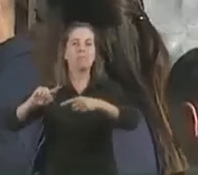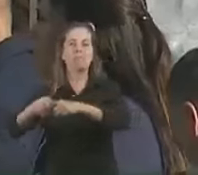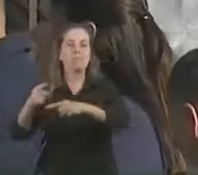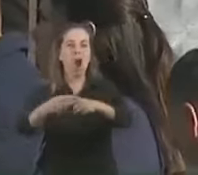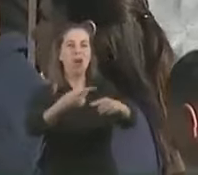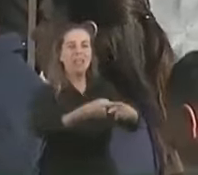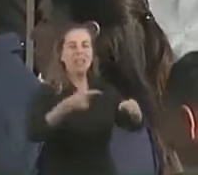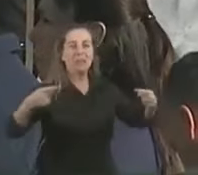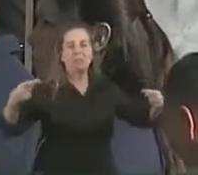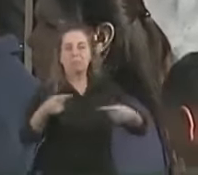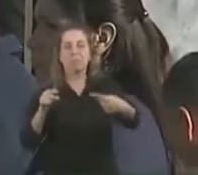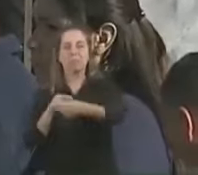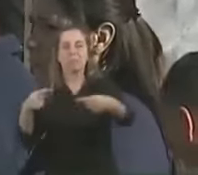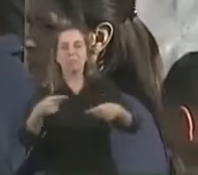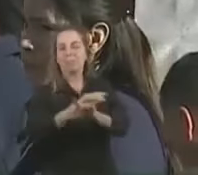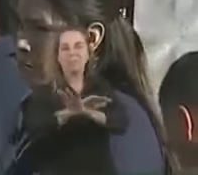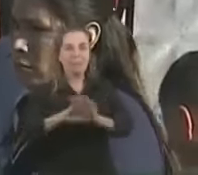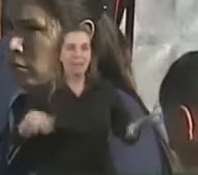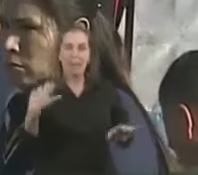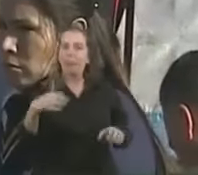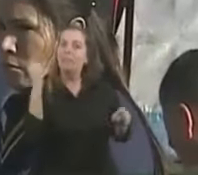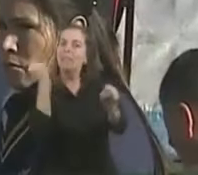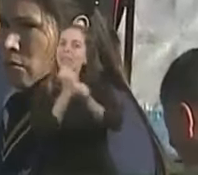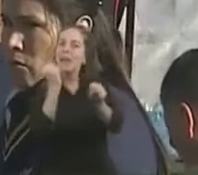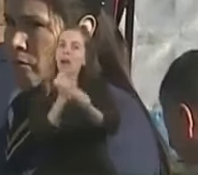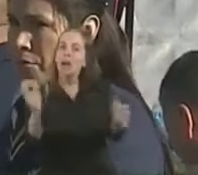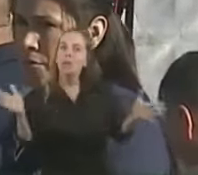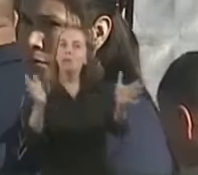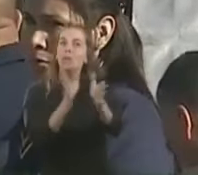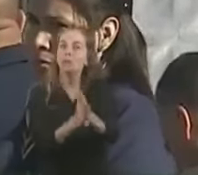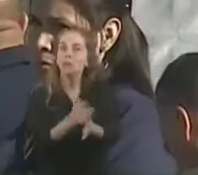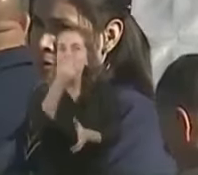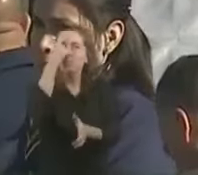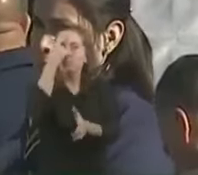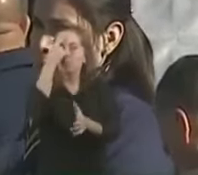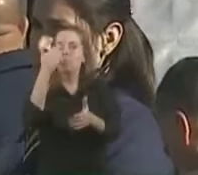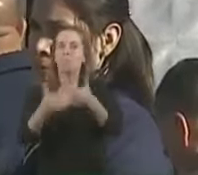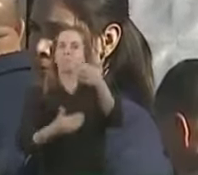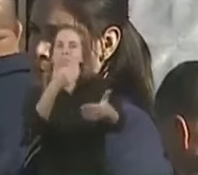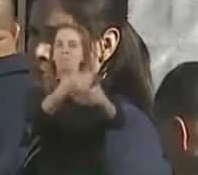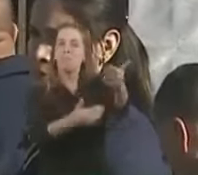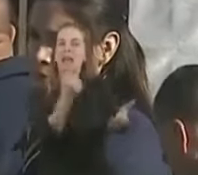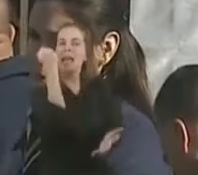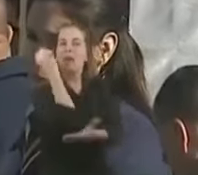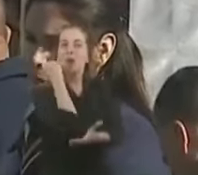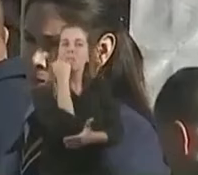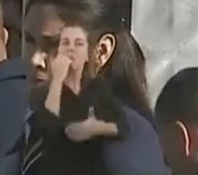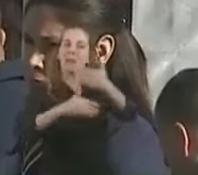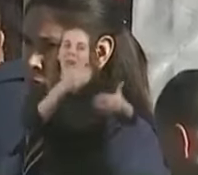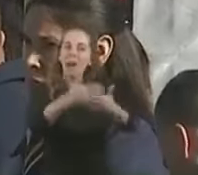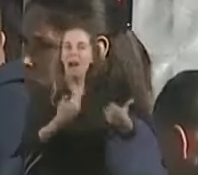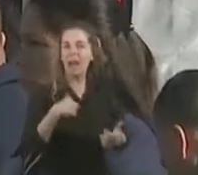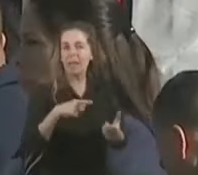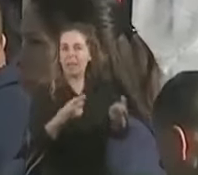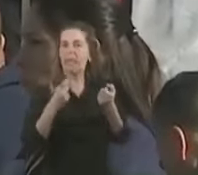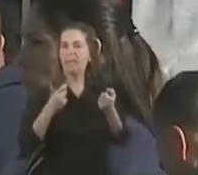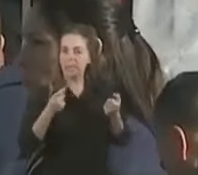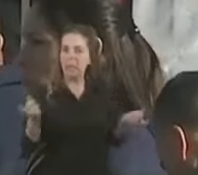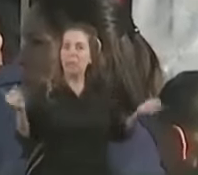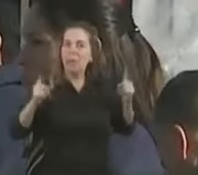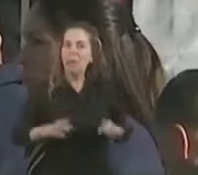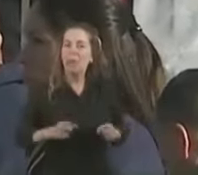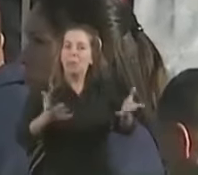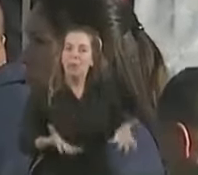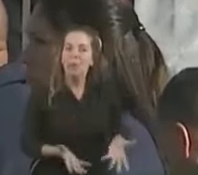intereses particulares y trabajemos juntos para establecer el nuevo orden económico que la Argentina necesita para volver a ser una potencia